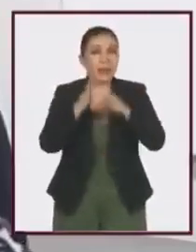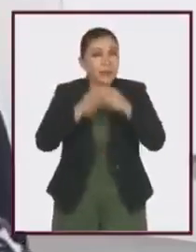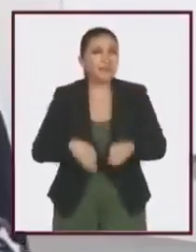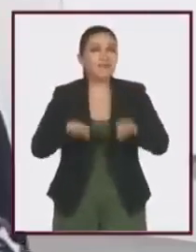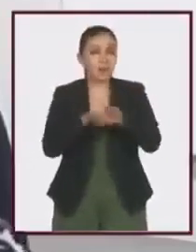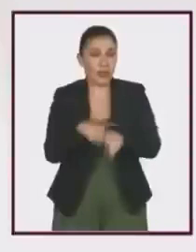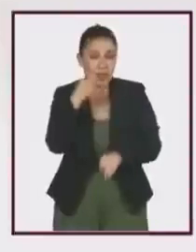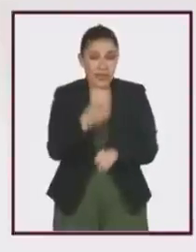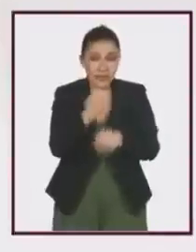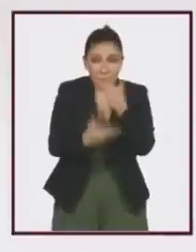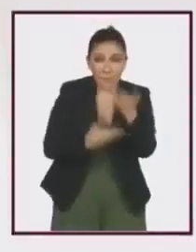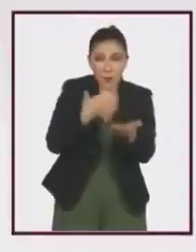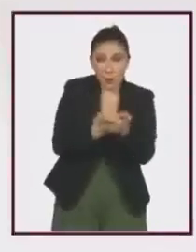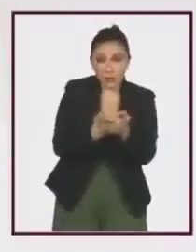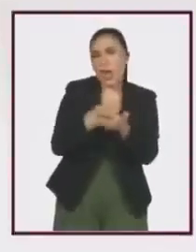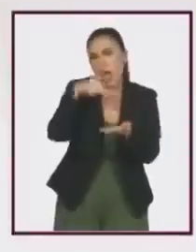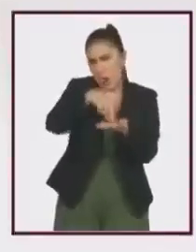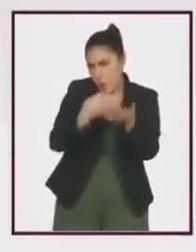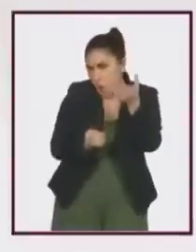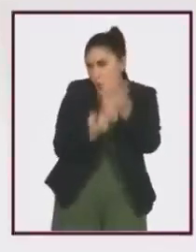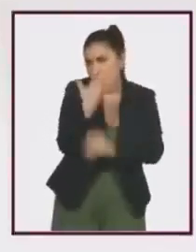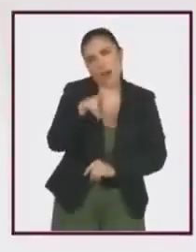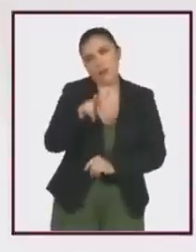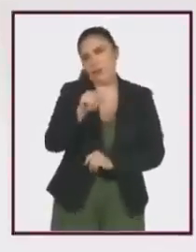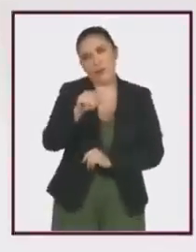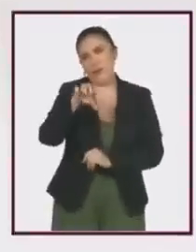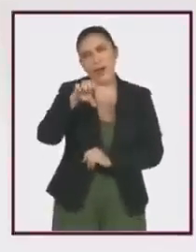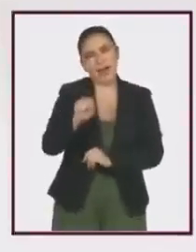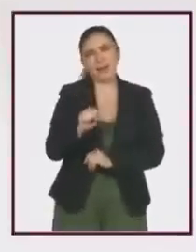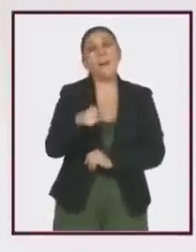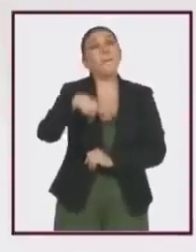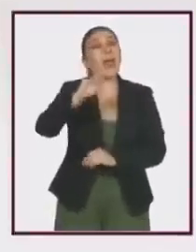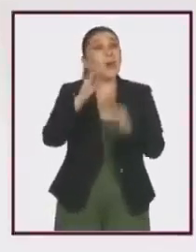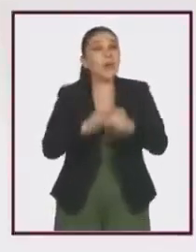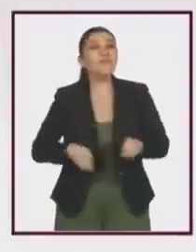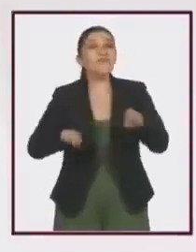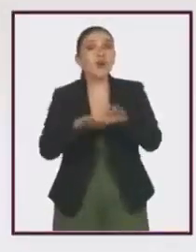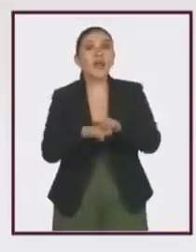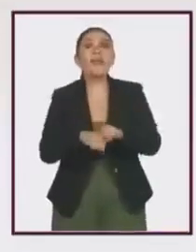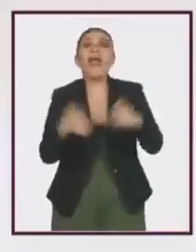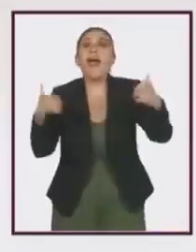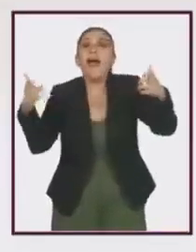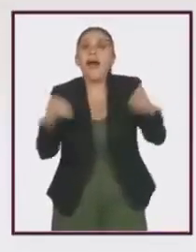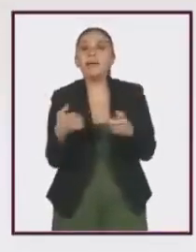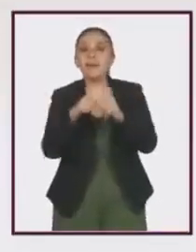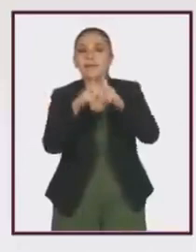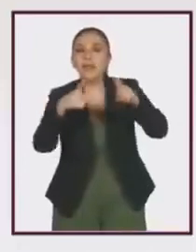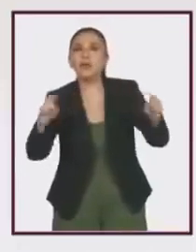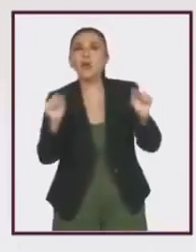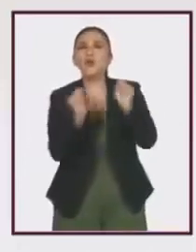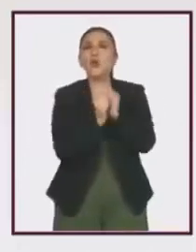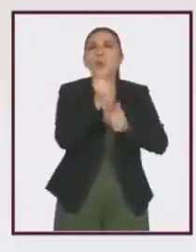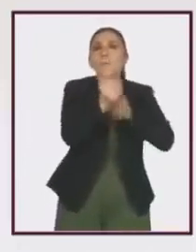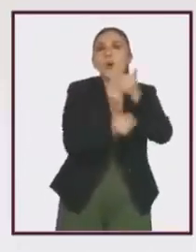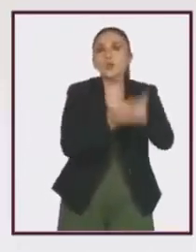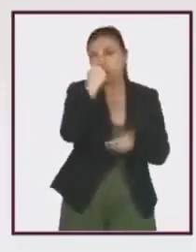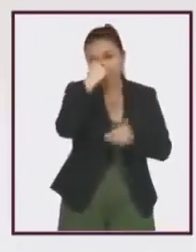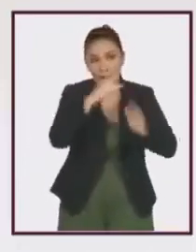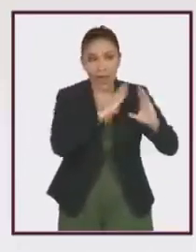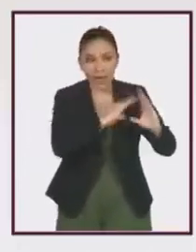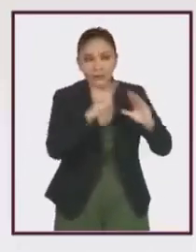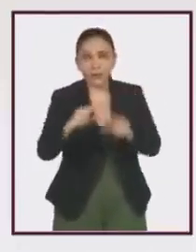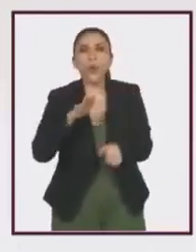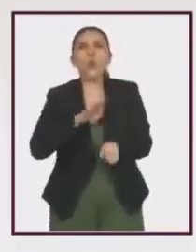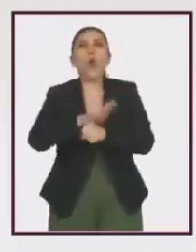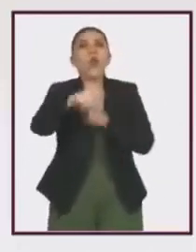esta propuesta, que no es nueva, es el que se desarrolle un proceso de enseñanza